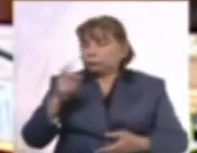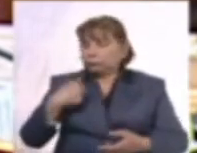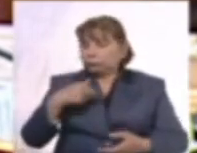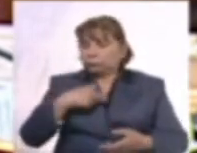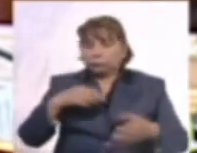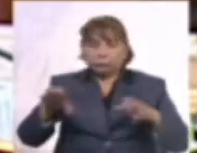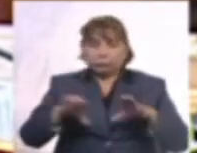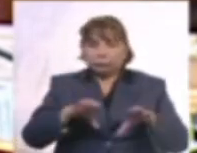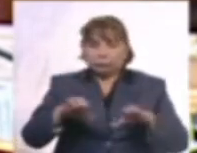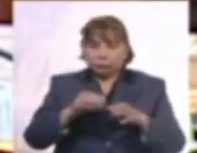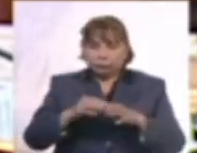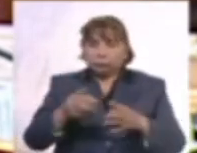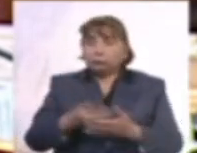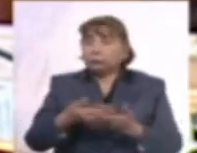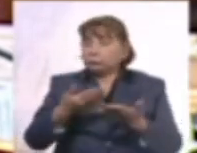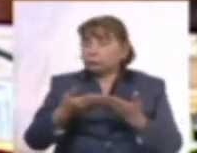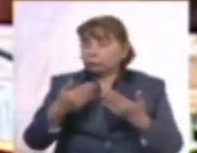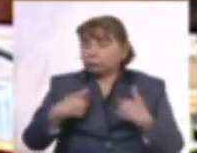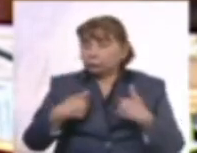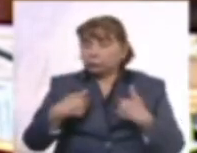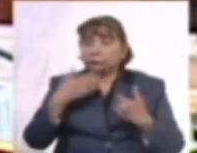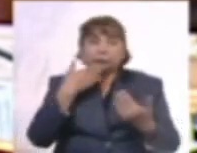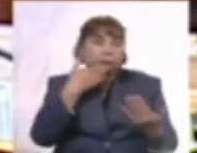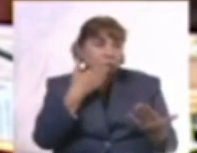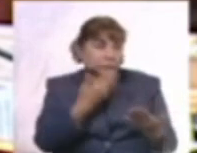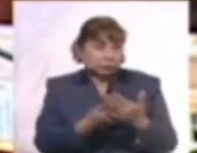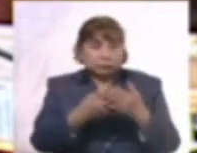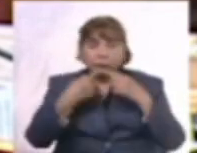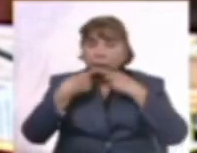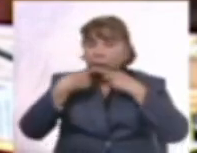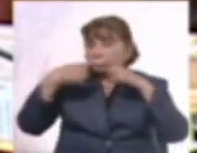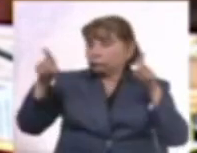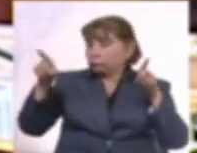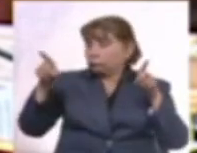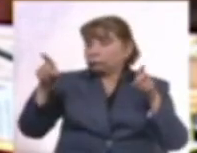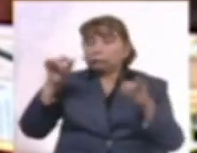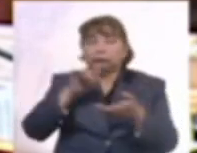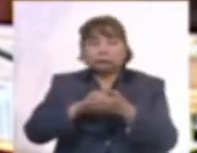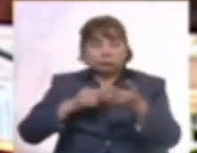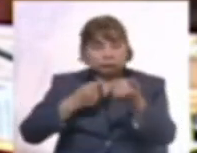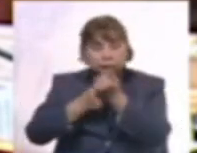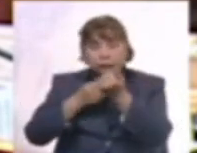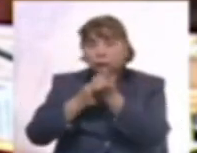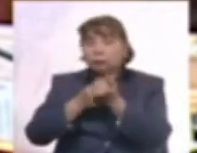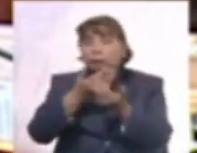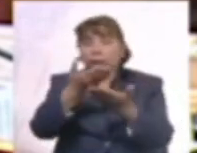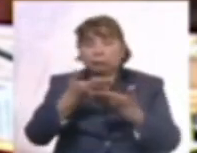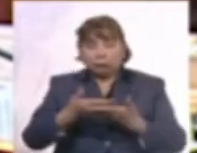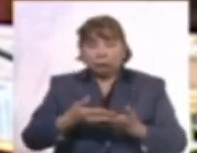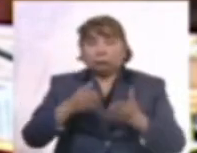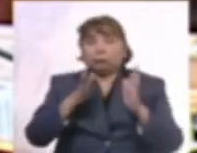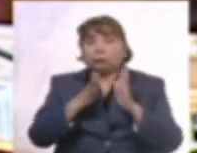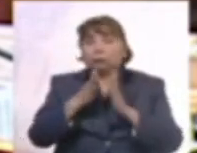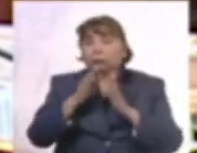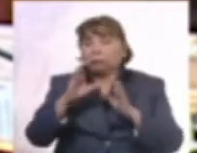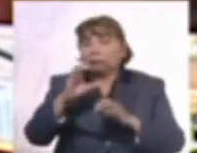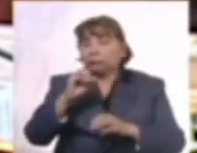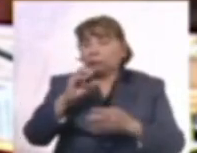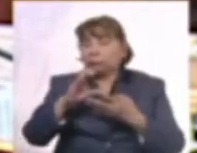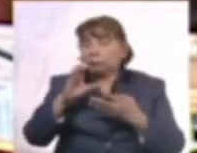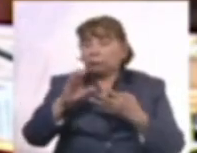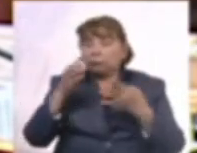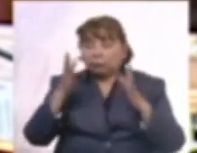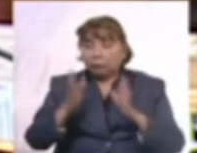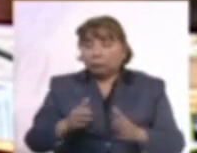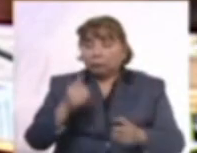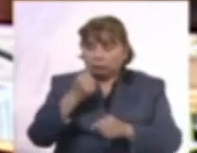nuestras actividades. Yo tenemos que agradecer públicamente el apoyo que recibimos de la Contraloría, que nos